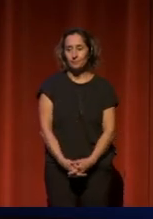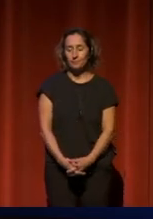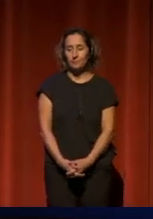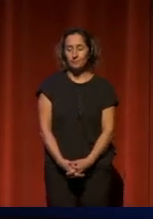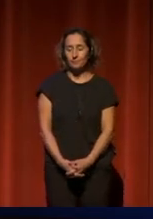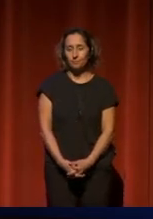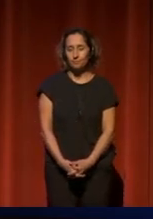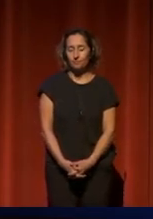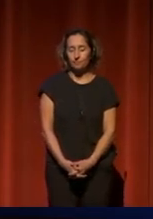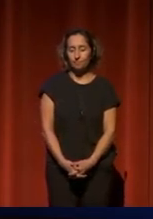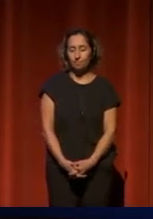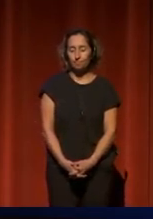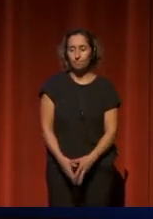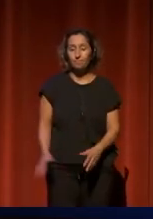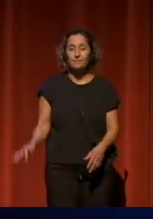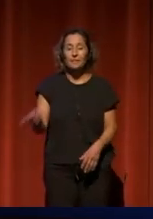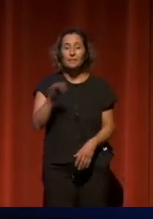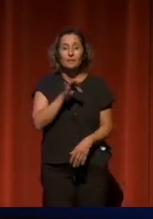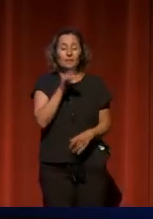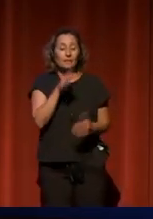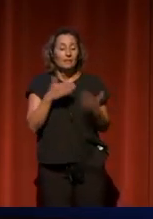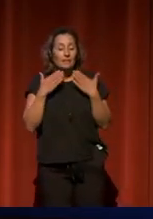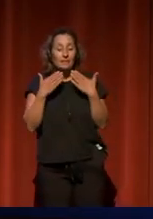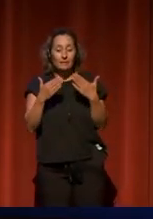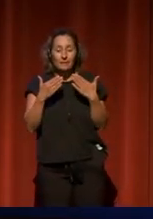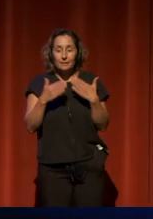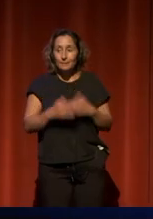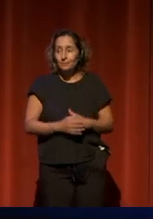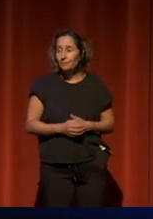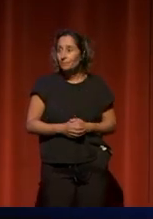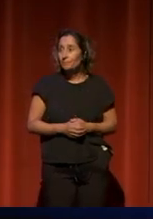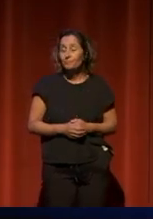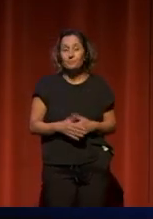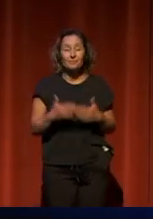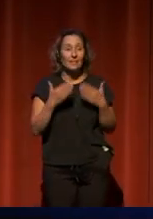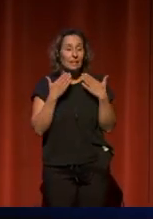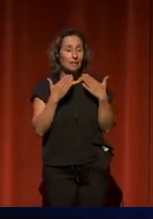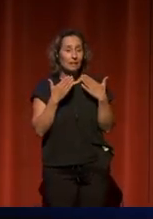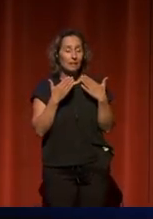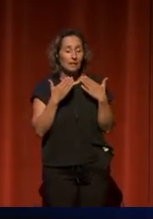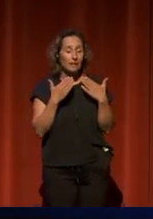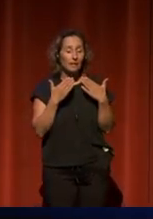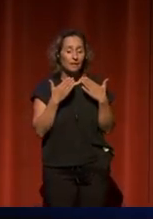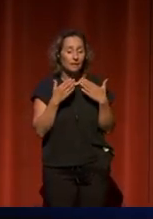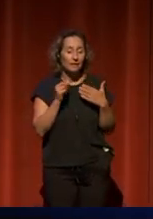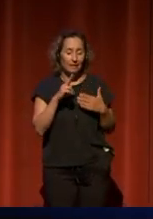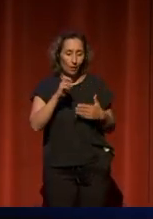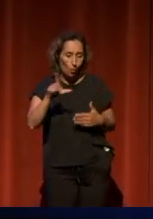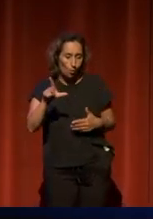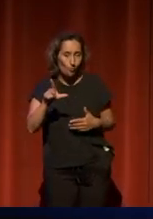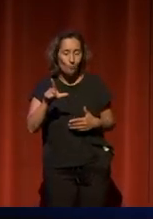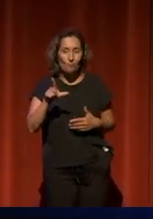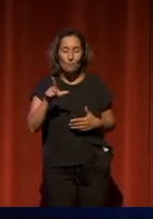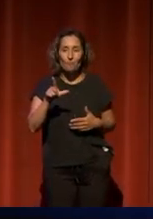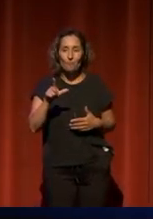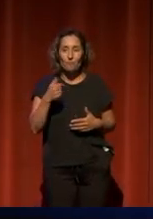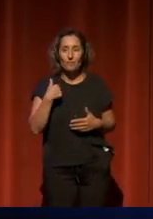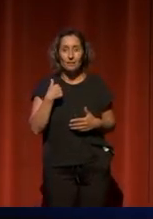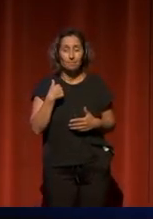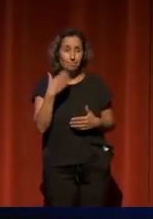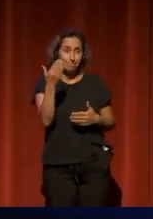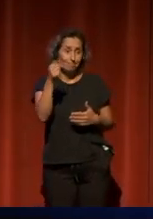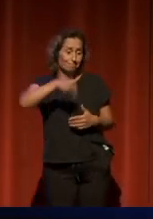pues muchísimas gracias Muchísimas gracias Raúl te